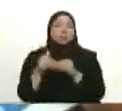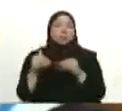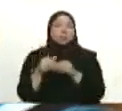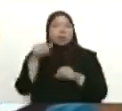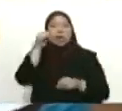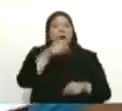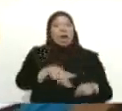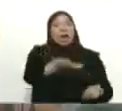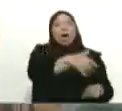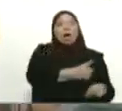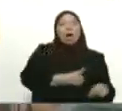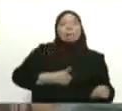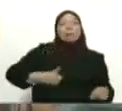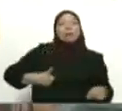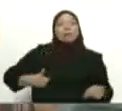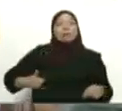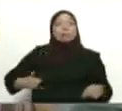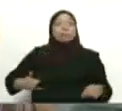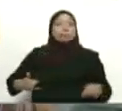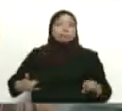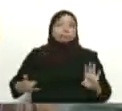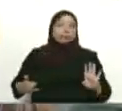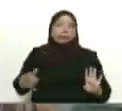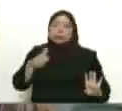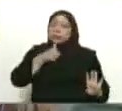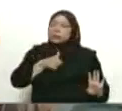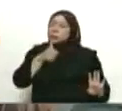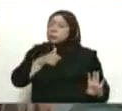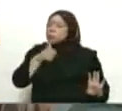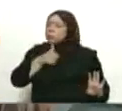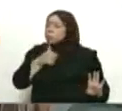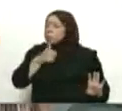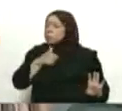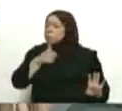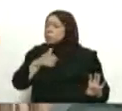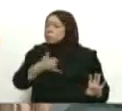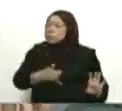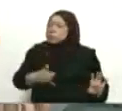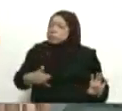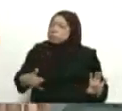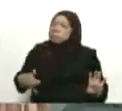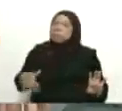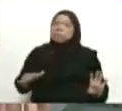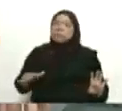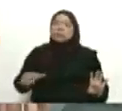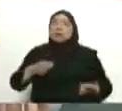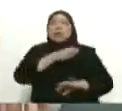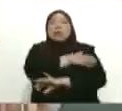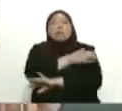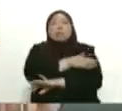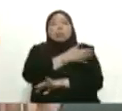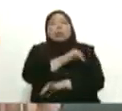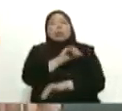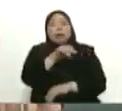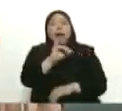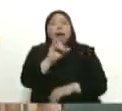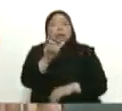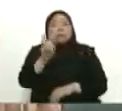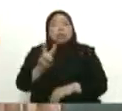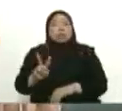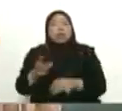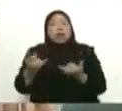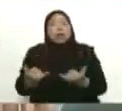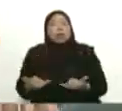del pueblo viera como resistía y como sobrevivía Esa es la oposición que nosotros tenemos ahora